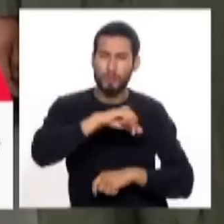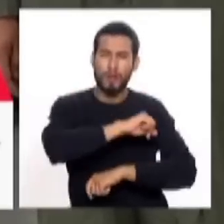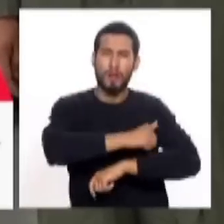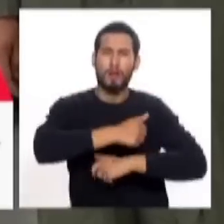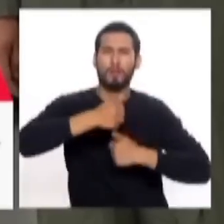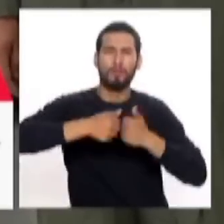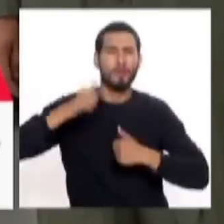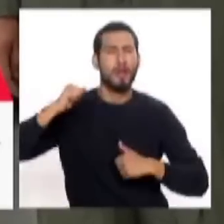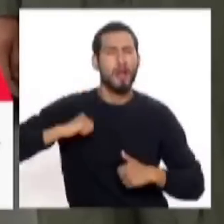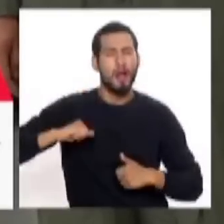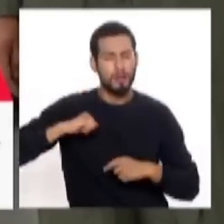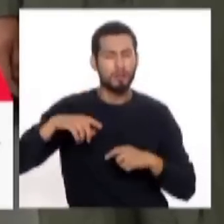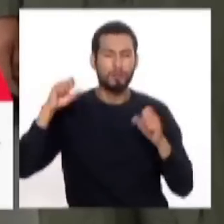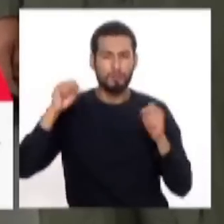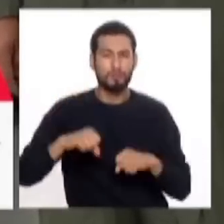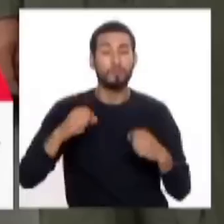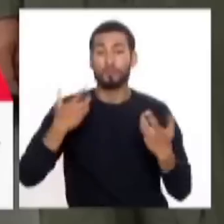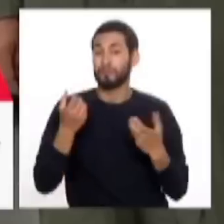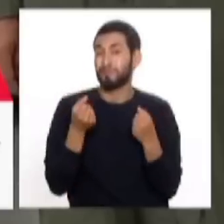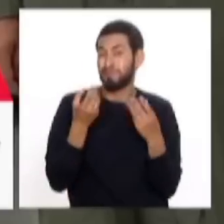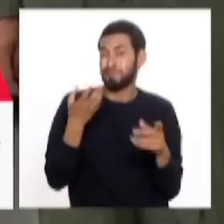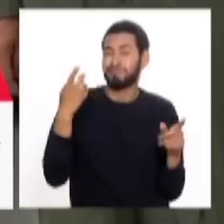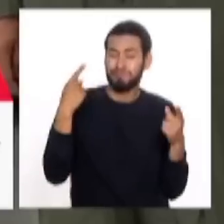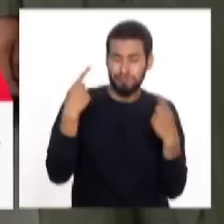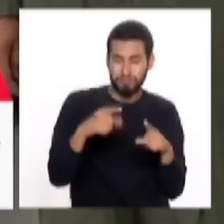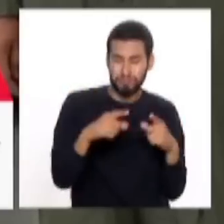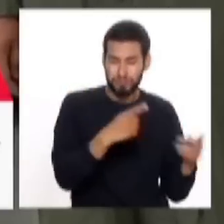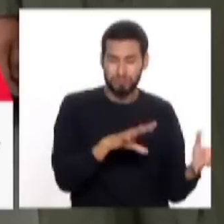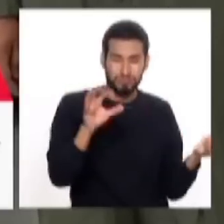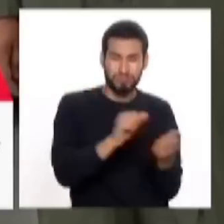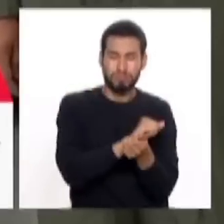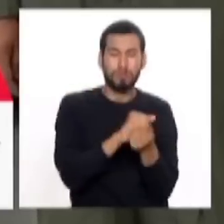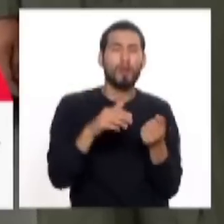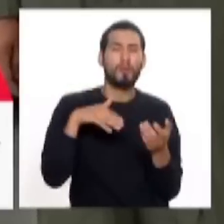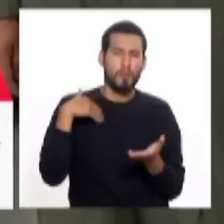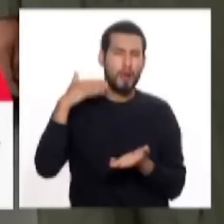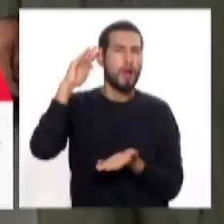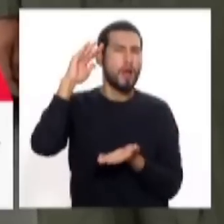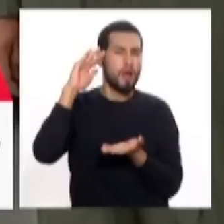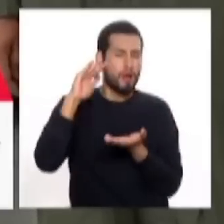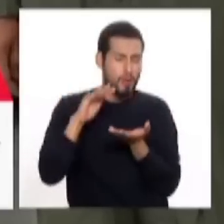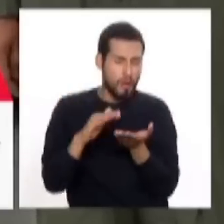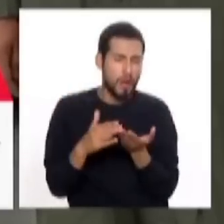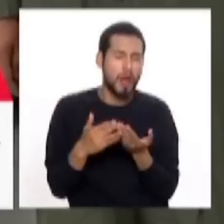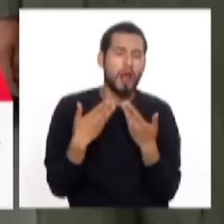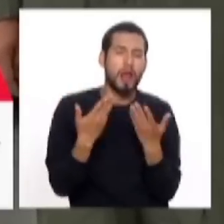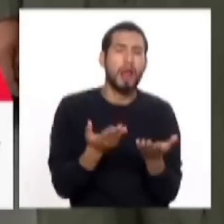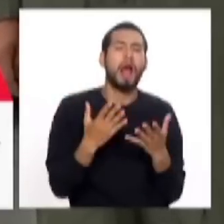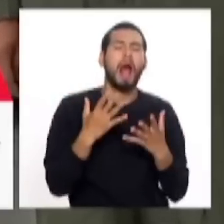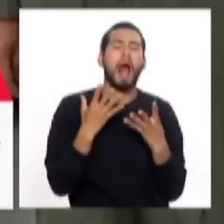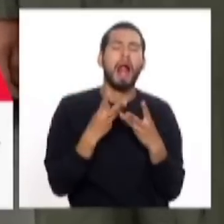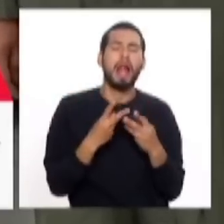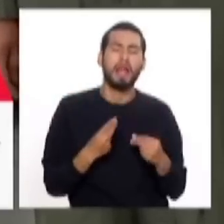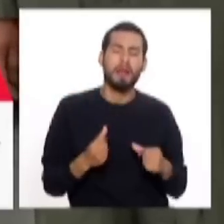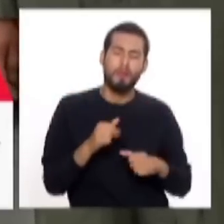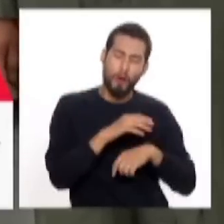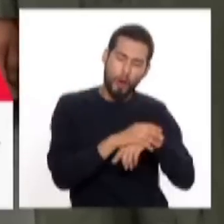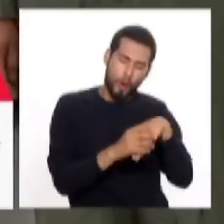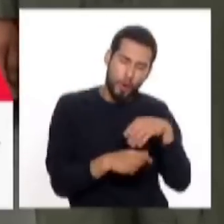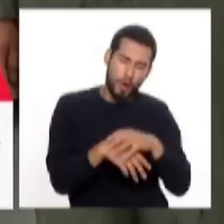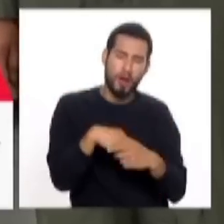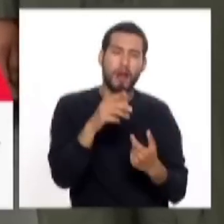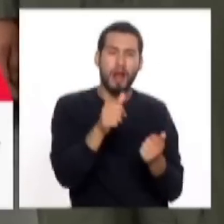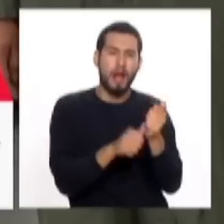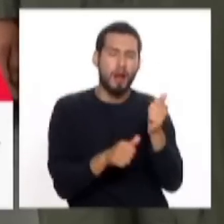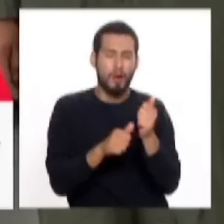para mitigar el impacto de los embates de la naturaleza y brindar alivio a nuestras hermanas